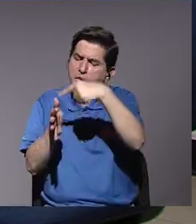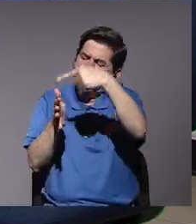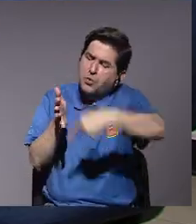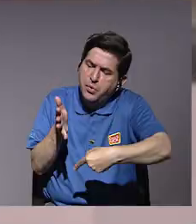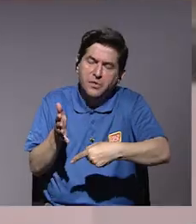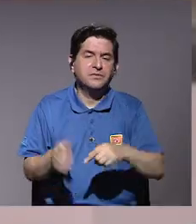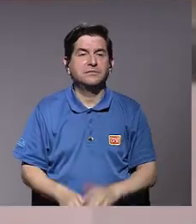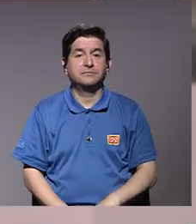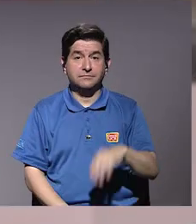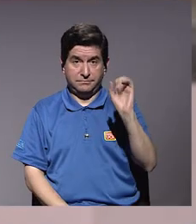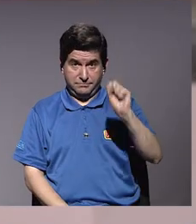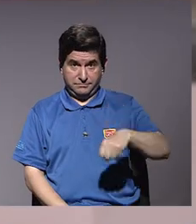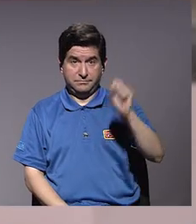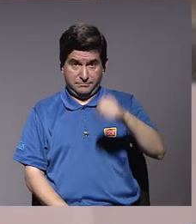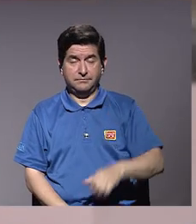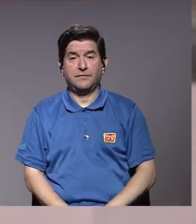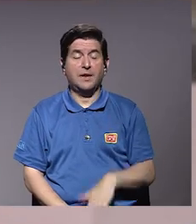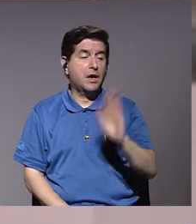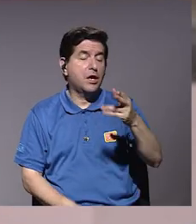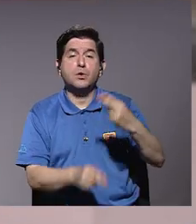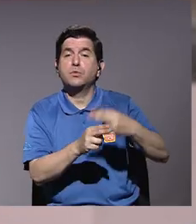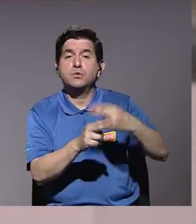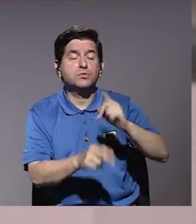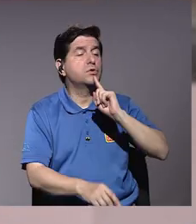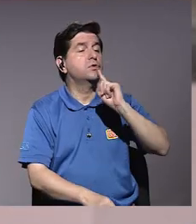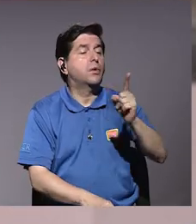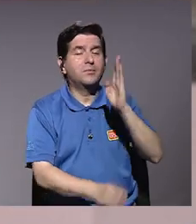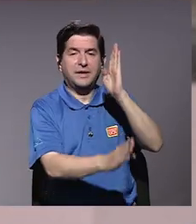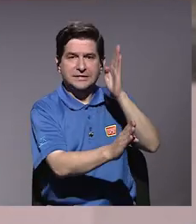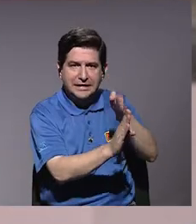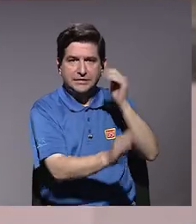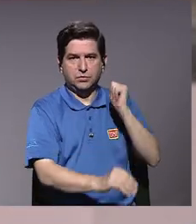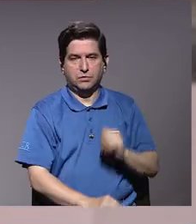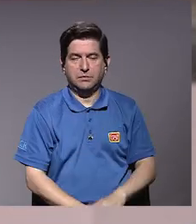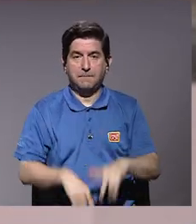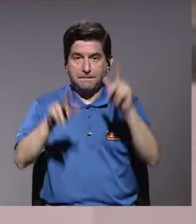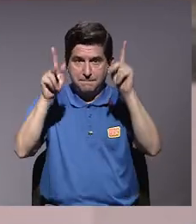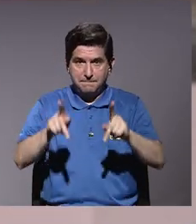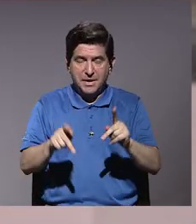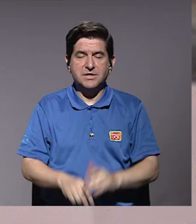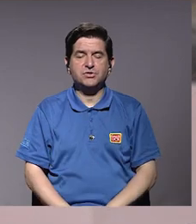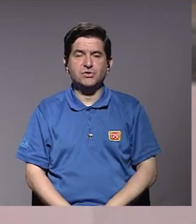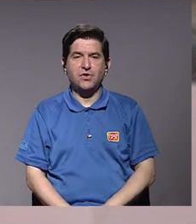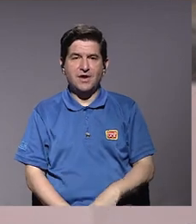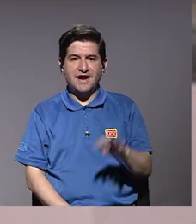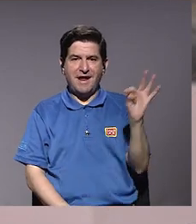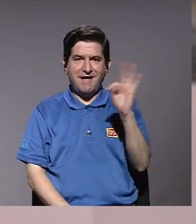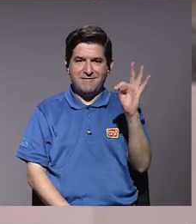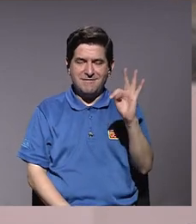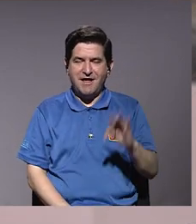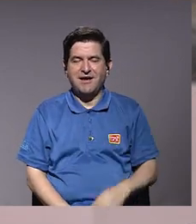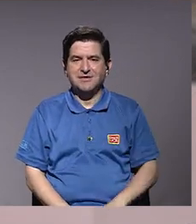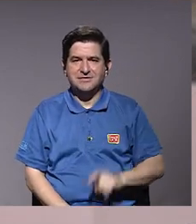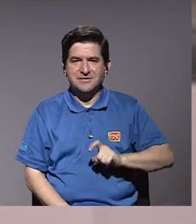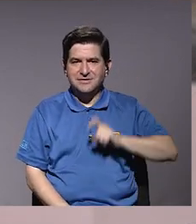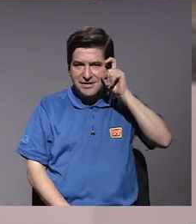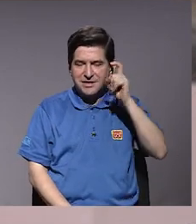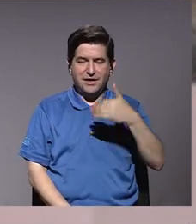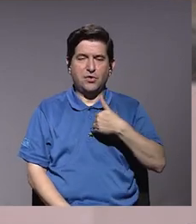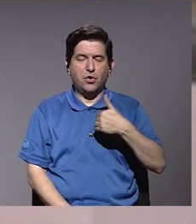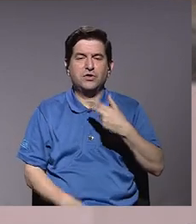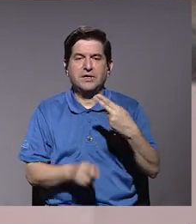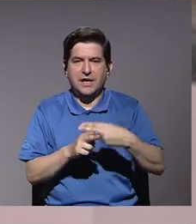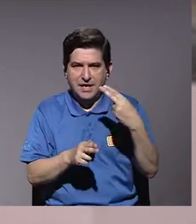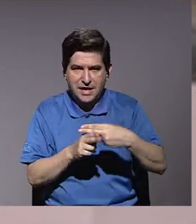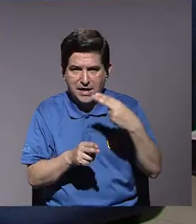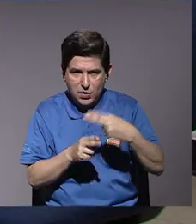va. Efectivamente, también que sea llamada por su nombre. Y en el caso, por ejemplo, de las personas transgénero o de las personas que tienen un